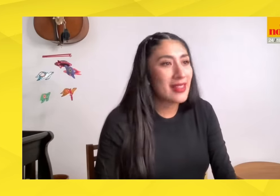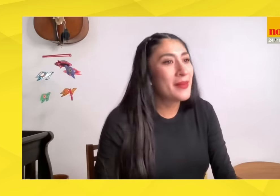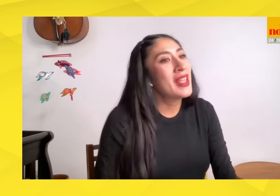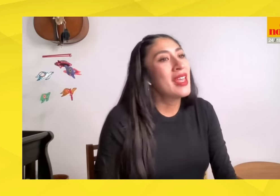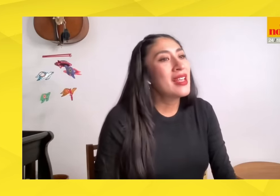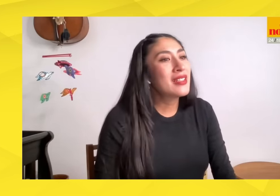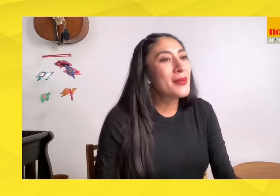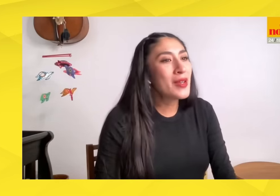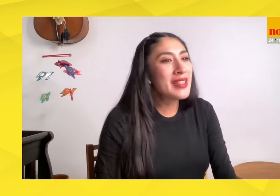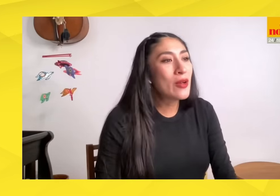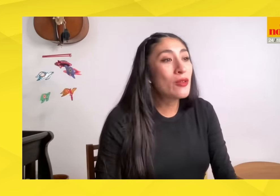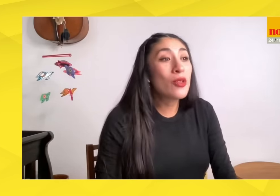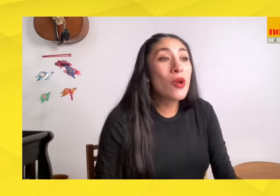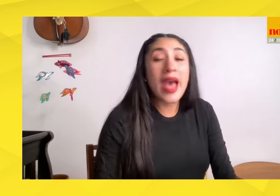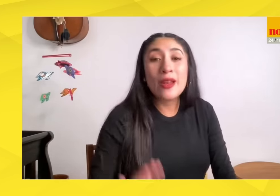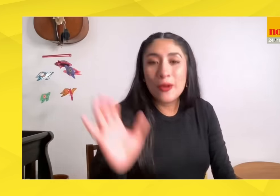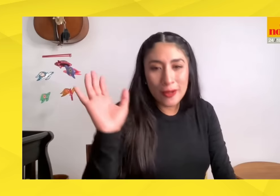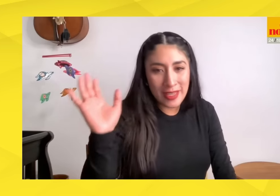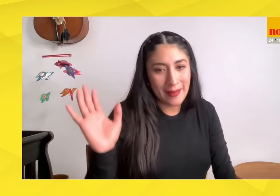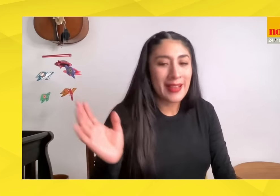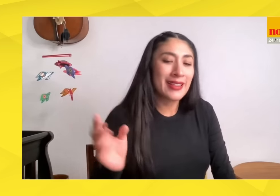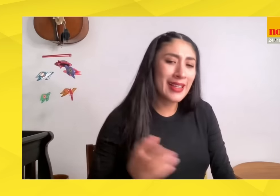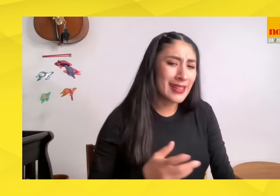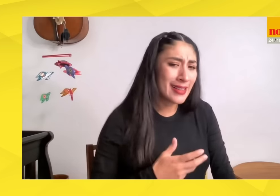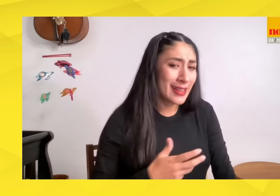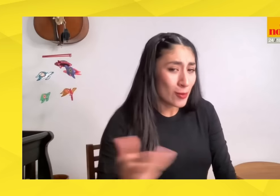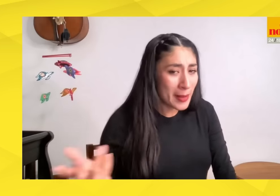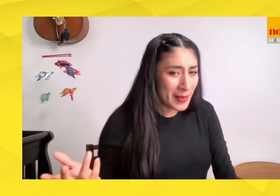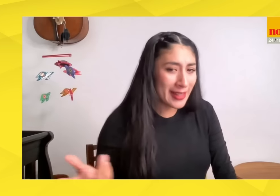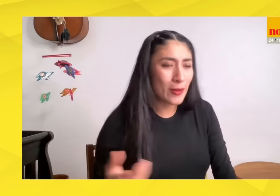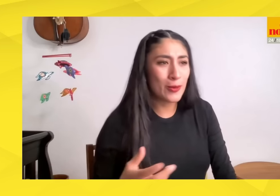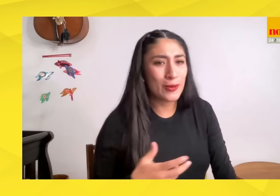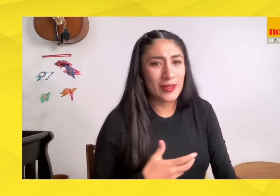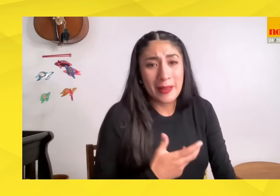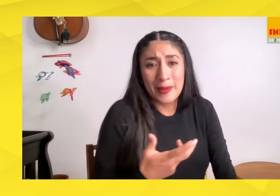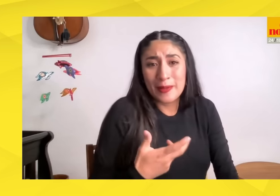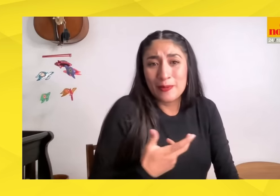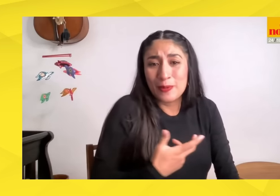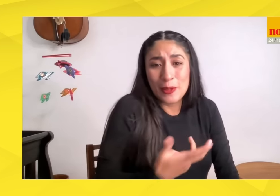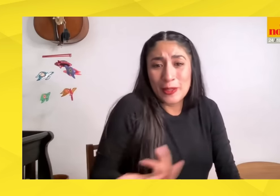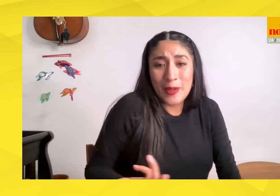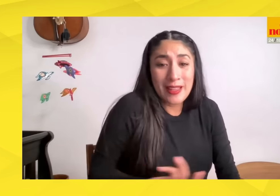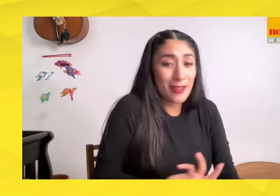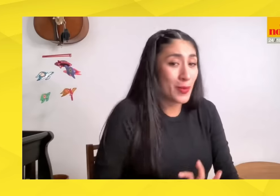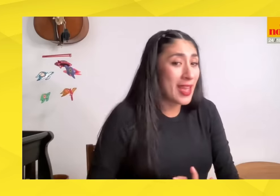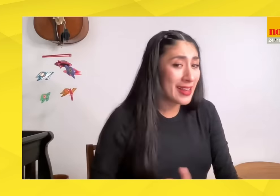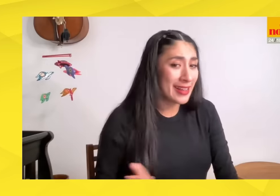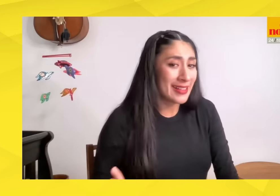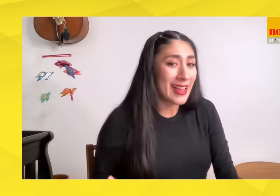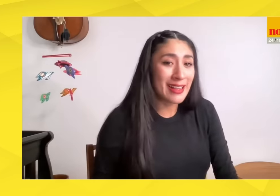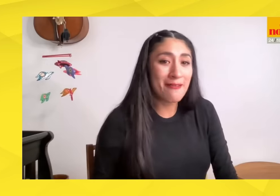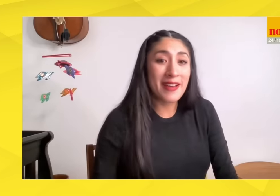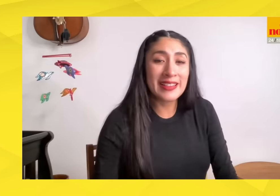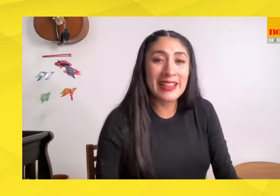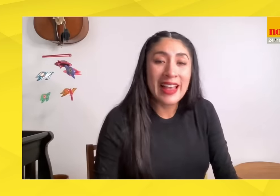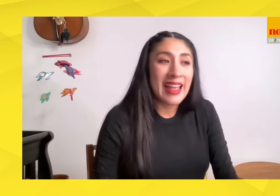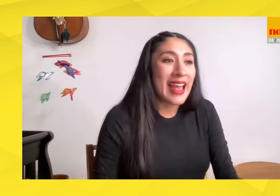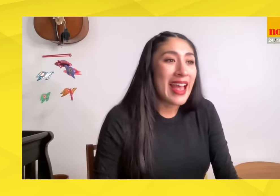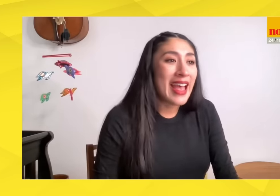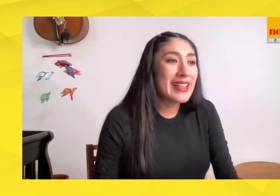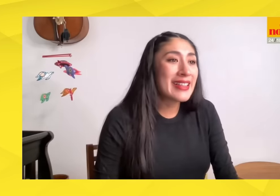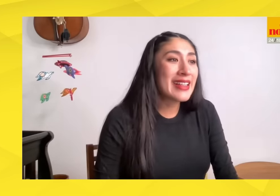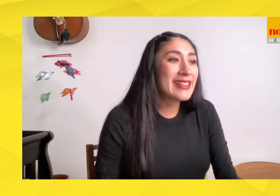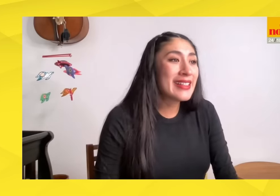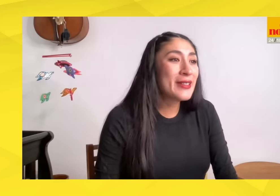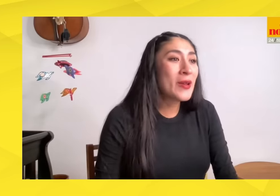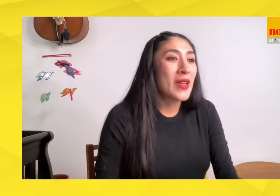estudiante escribió que se encontró a Noroña así casi casualmente como si también los estudiantes pudieran ingresar tan fácil